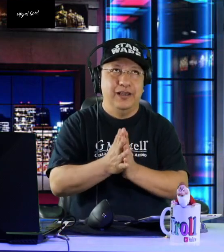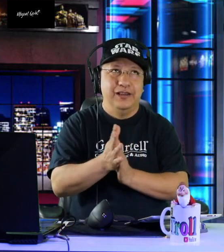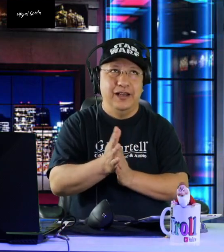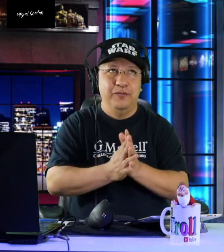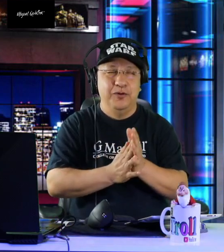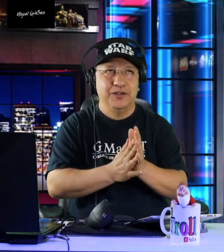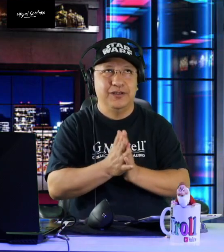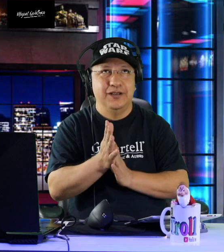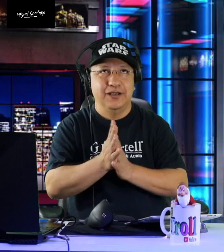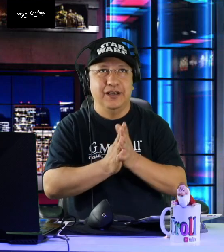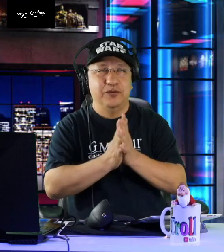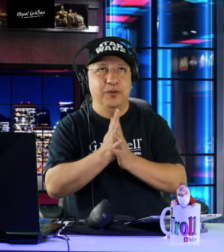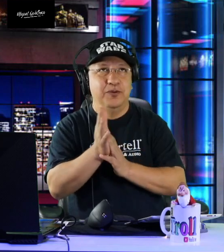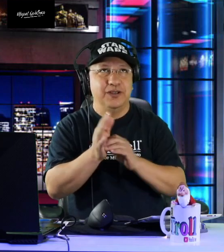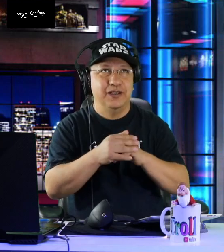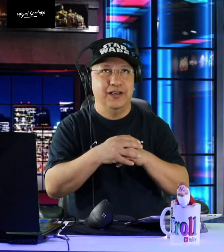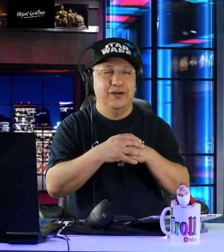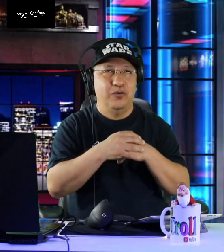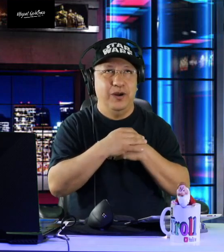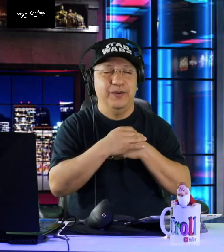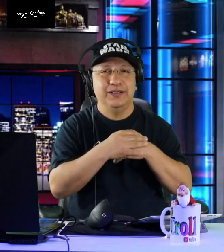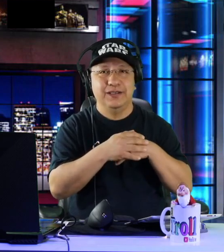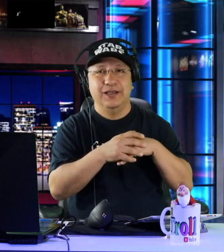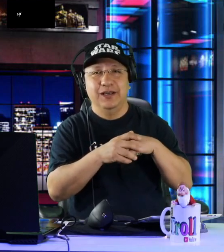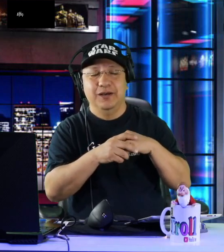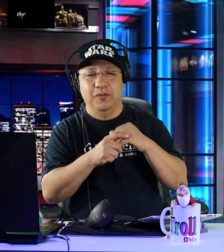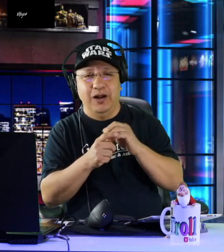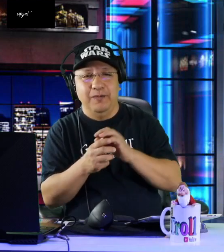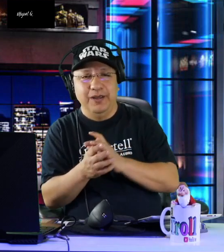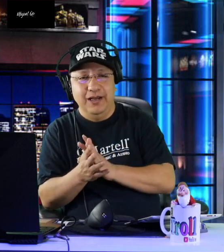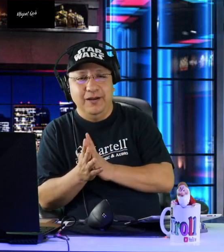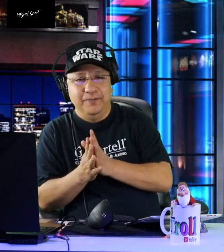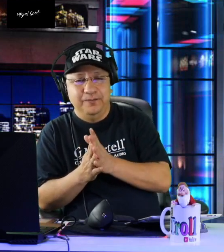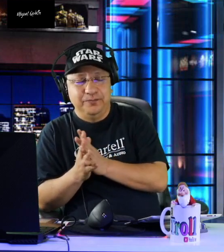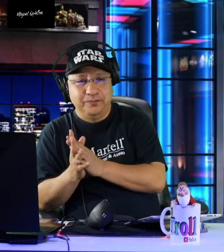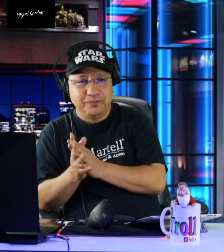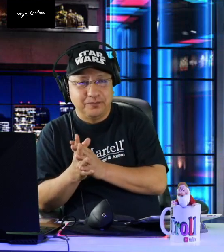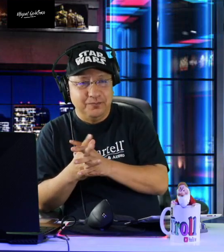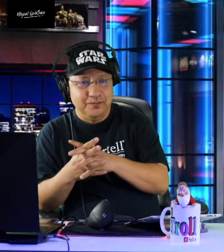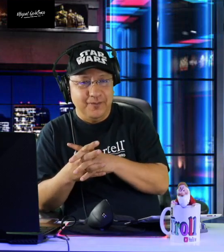que tenemos, que tuvimos el jueves por la mañana,